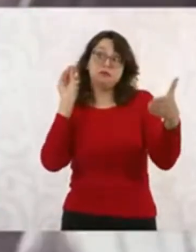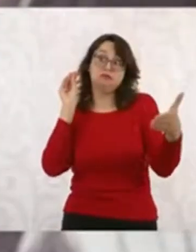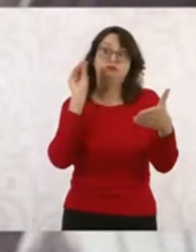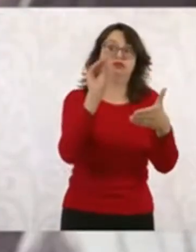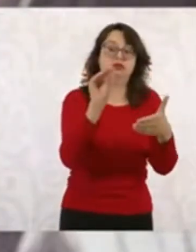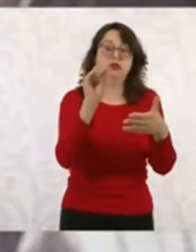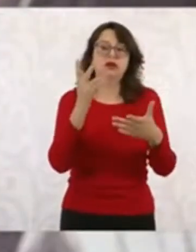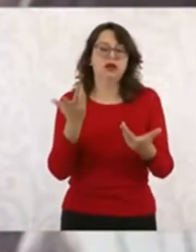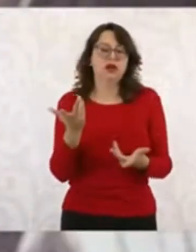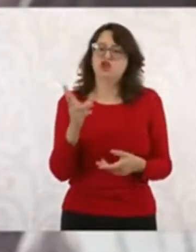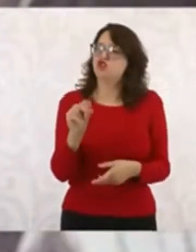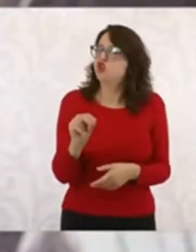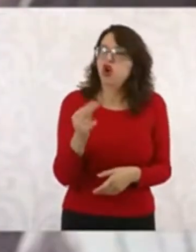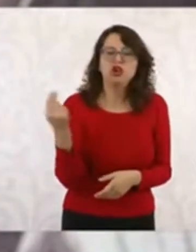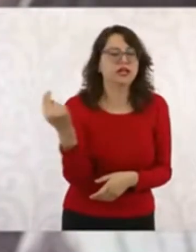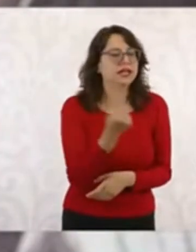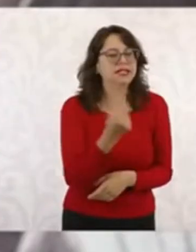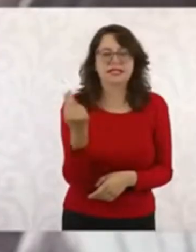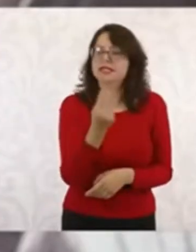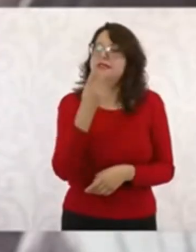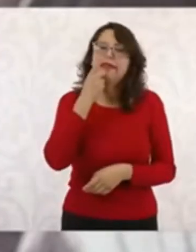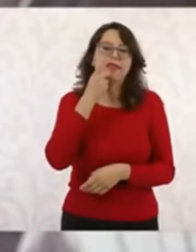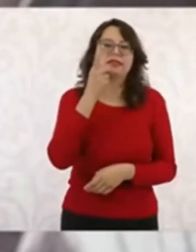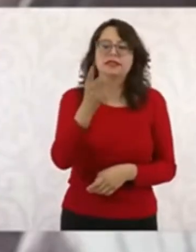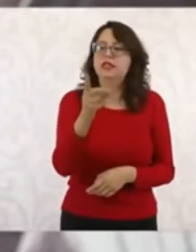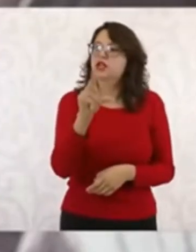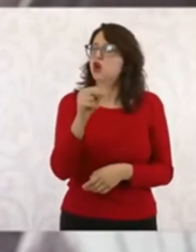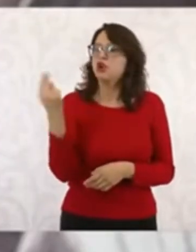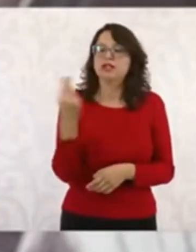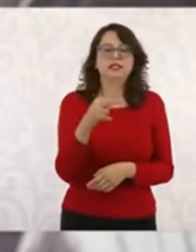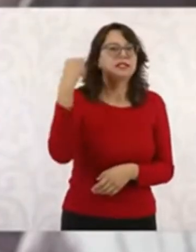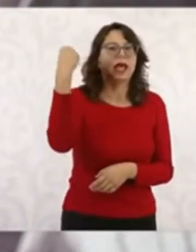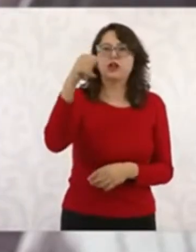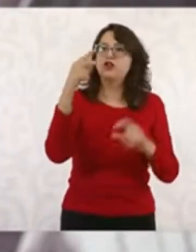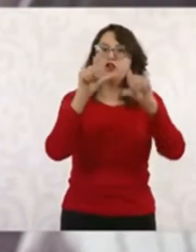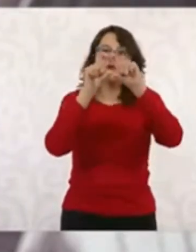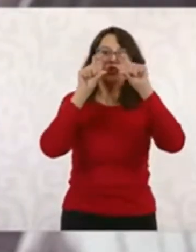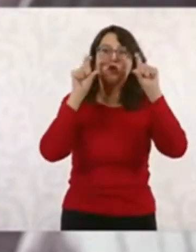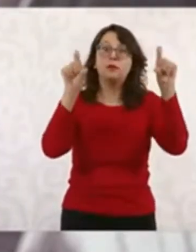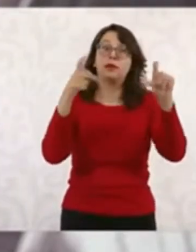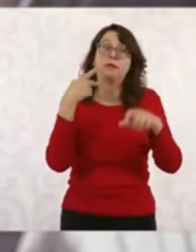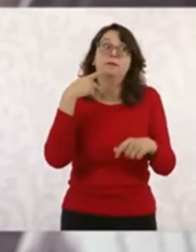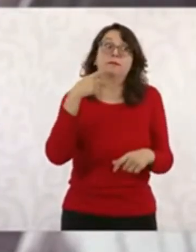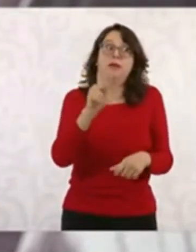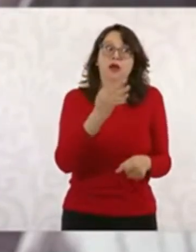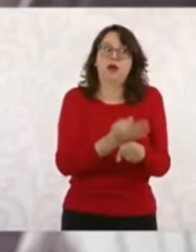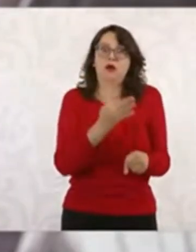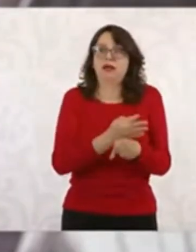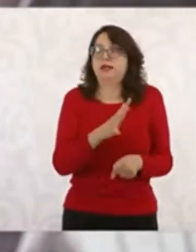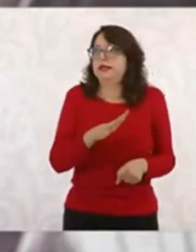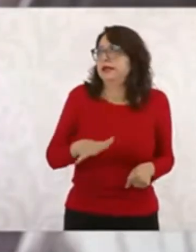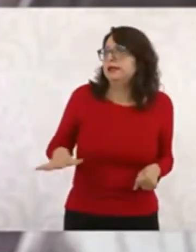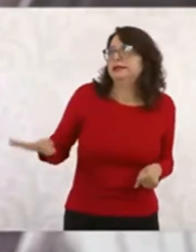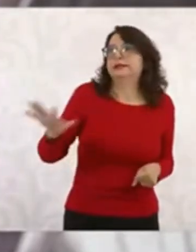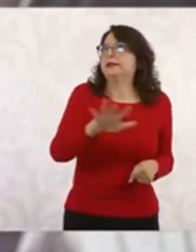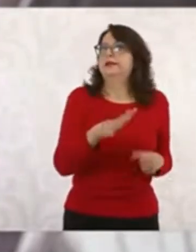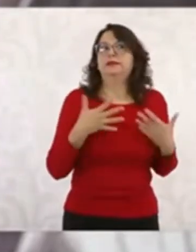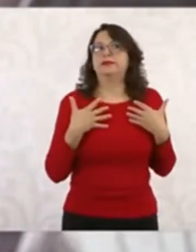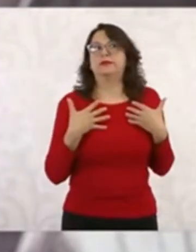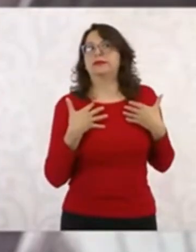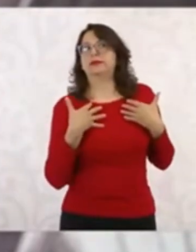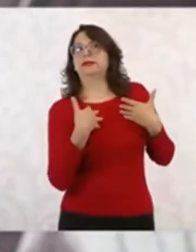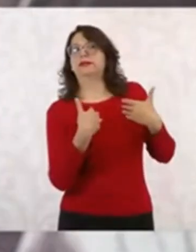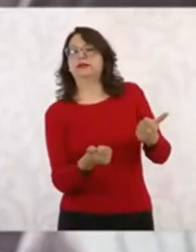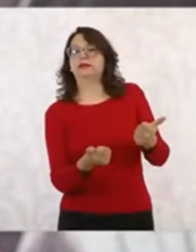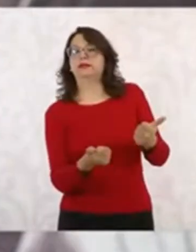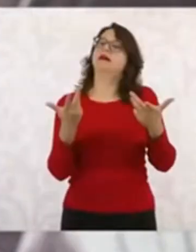las leyes tienen que tener también un efecto pedagógico, que el pueblo las entienda. Los tecnicismos jurídicos a